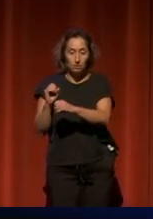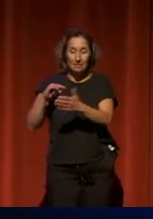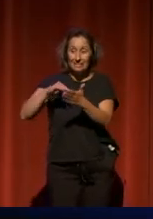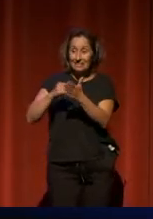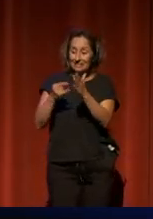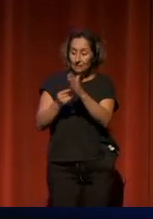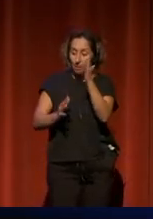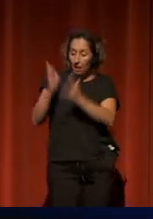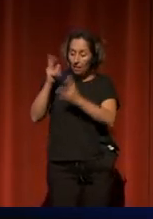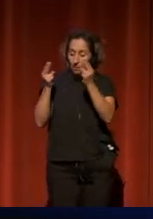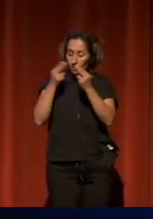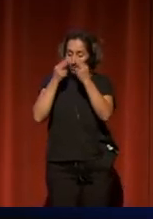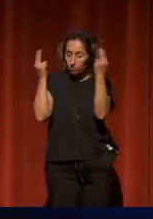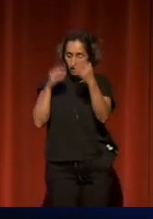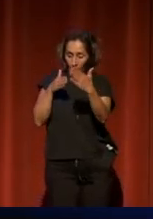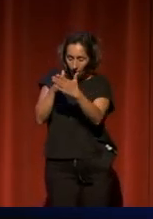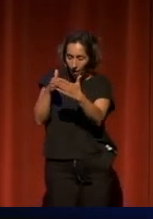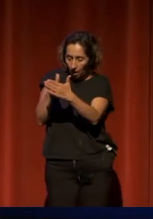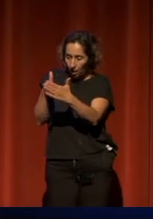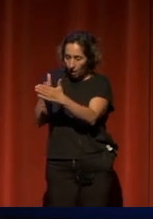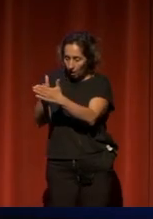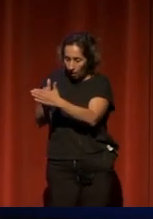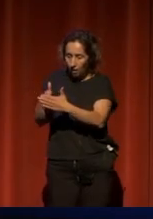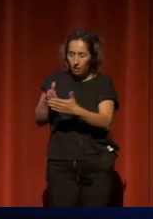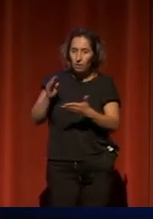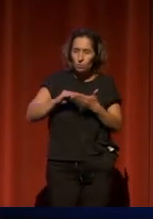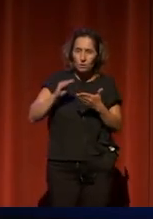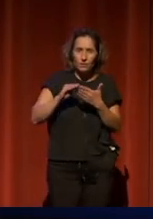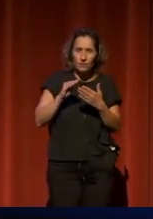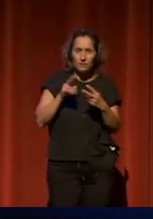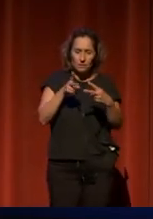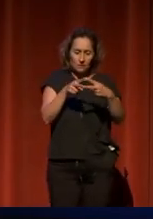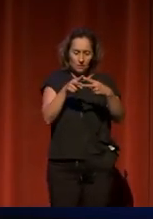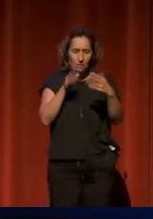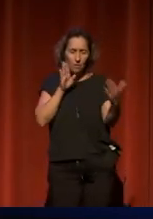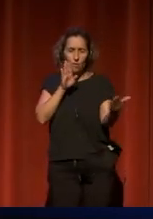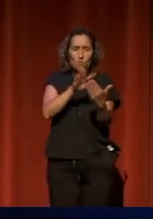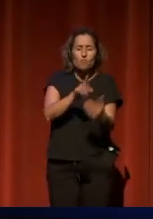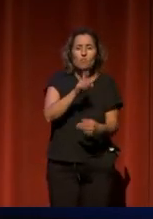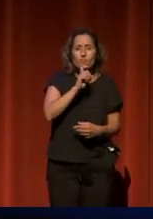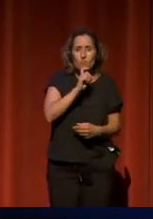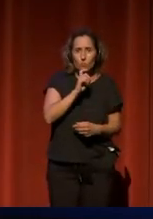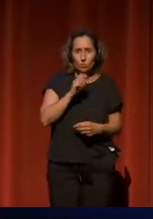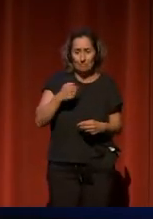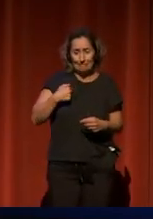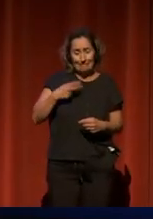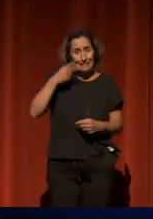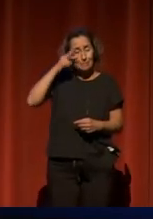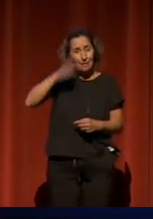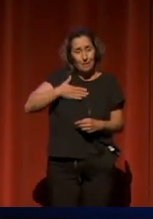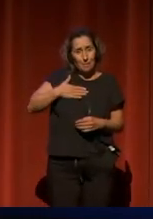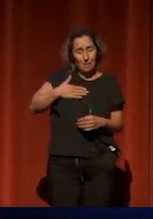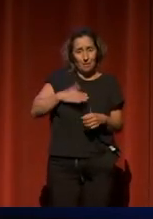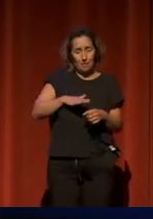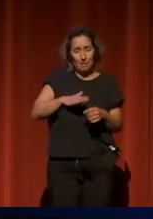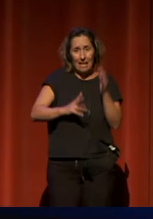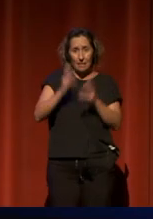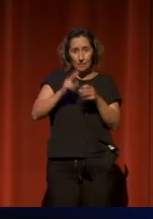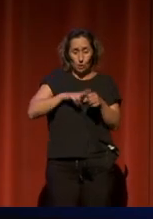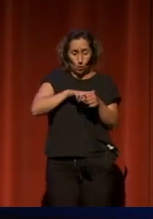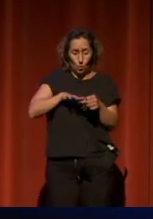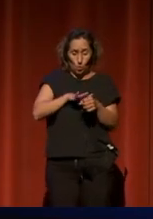Administración pública española Esa es mi experiencia desde una administración local que mi